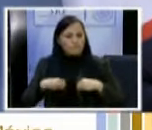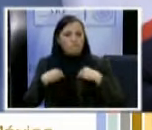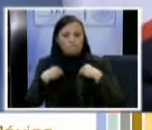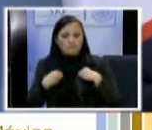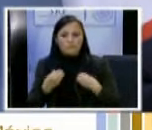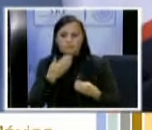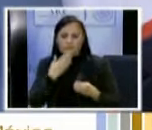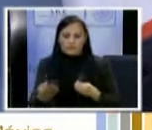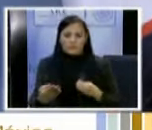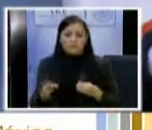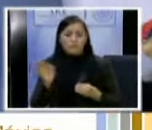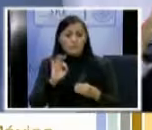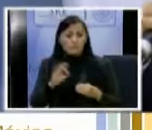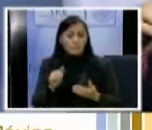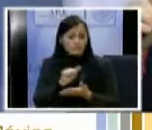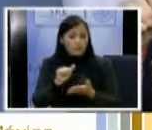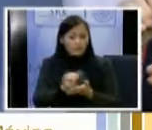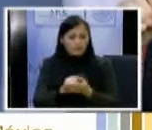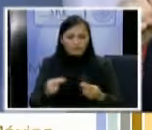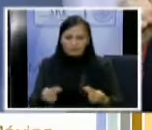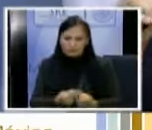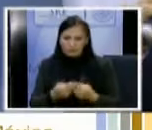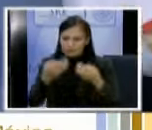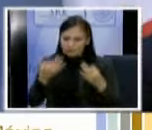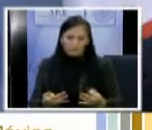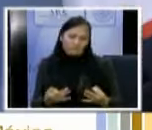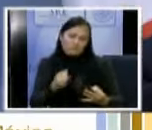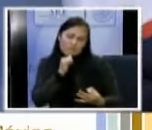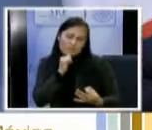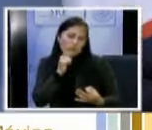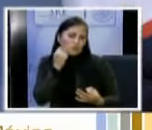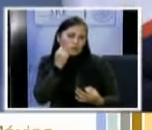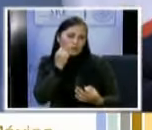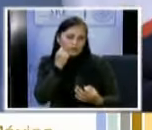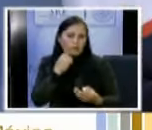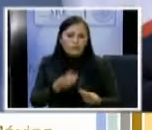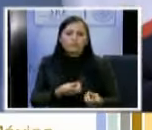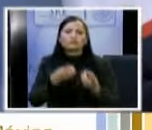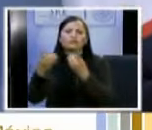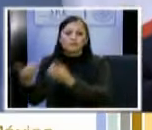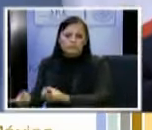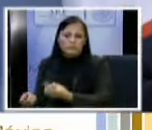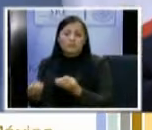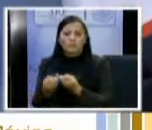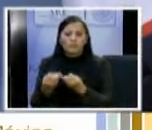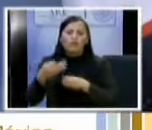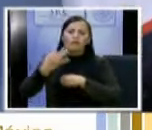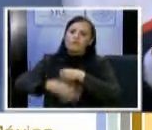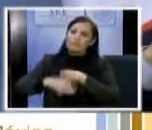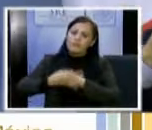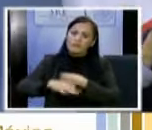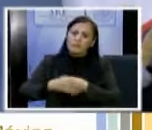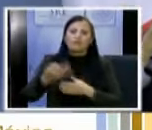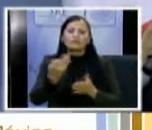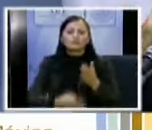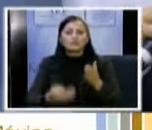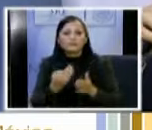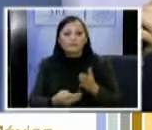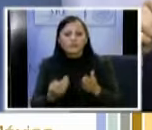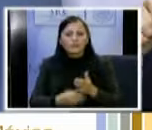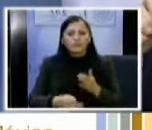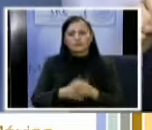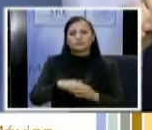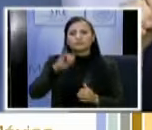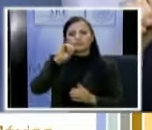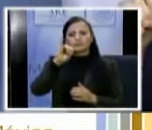estricto el escrutinio. Entonces, si en ese sentido se puede dar el siguiente paso, es fundamental. Y queda como pendiente el tema de las identidades,